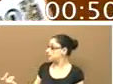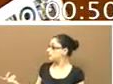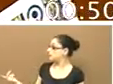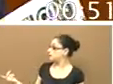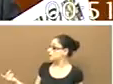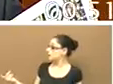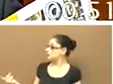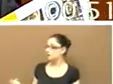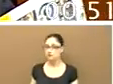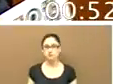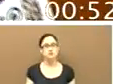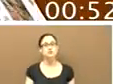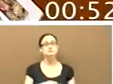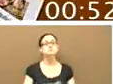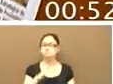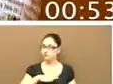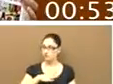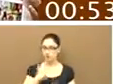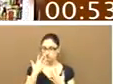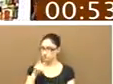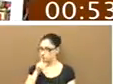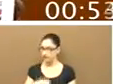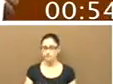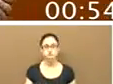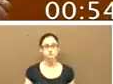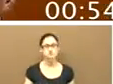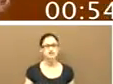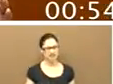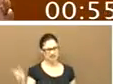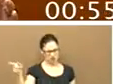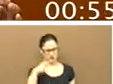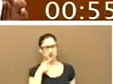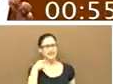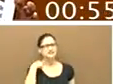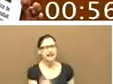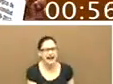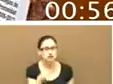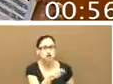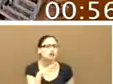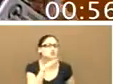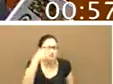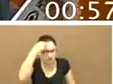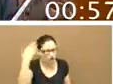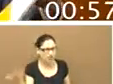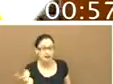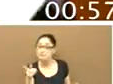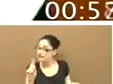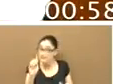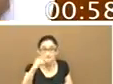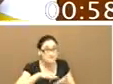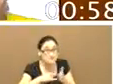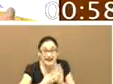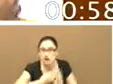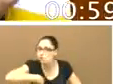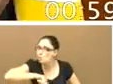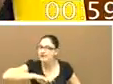señorías ruego silencio por favor ¿de dónde de dónde se saca usted que esto ha fracasado? perdón primero no es nuestro plan era el plan